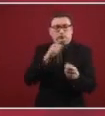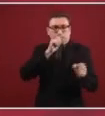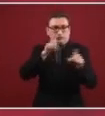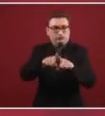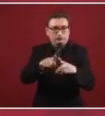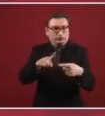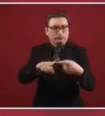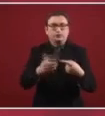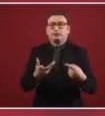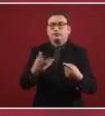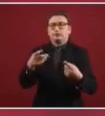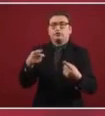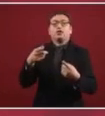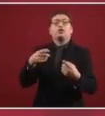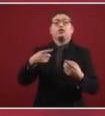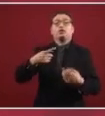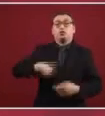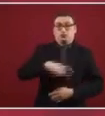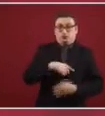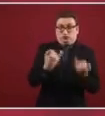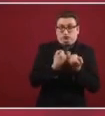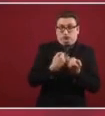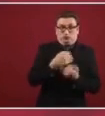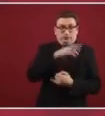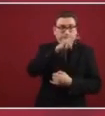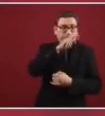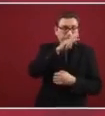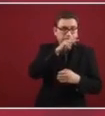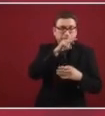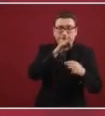A nosotros nos importa mucho